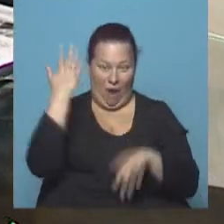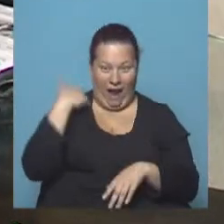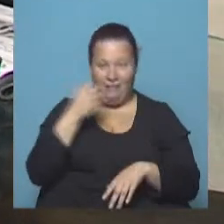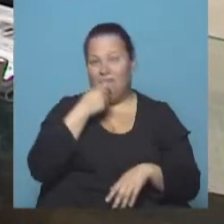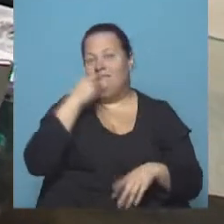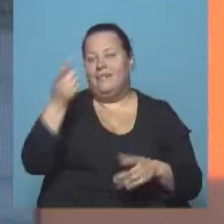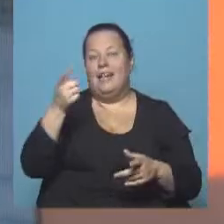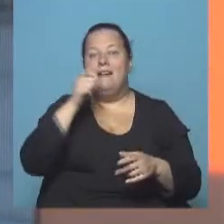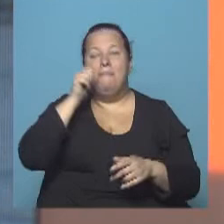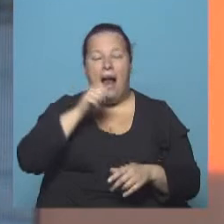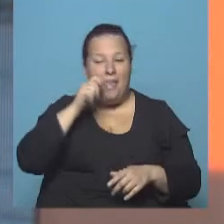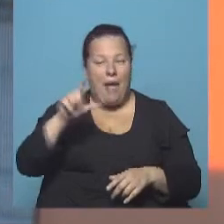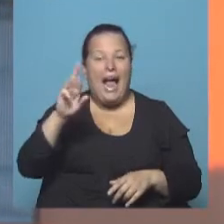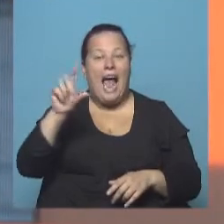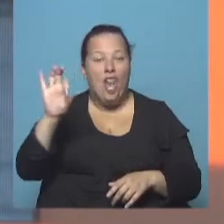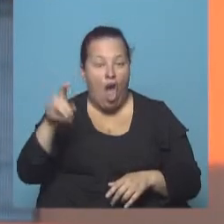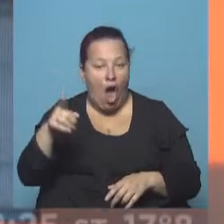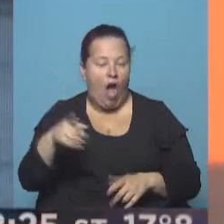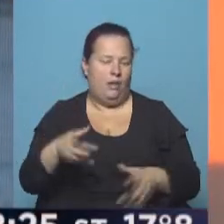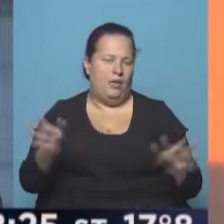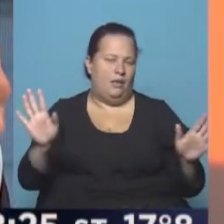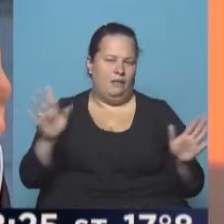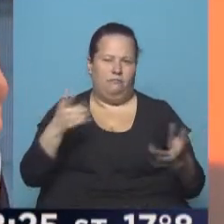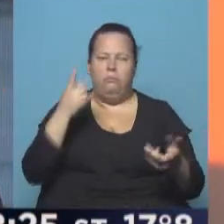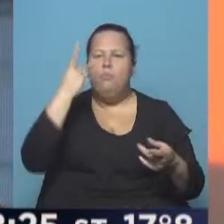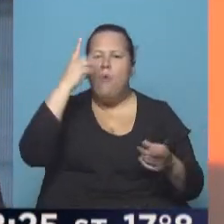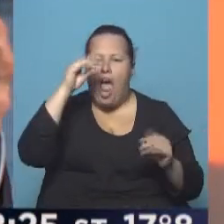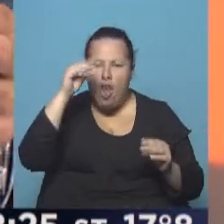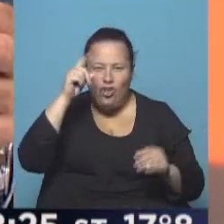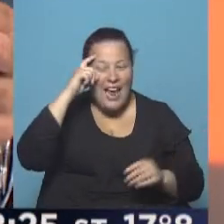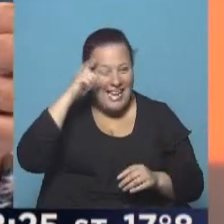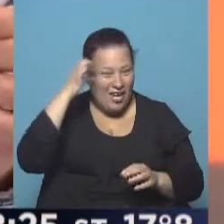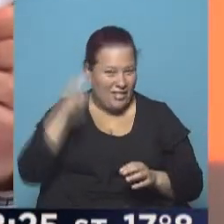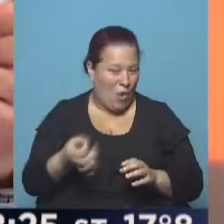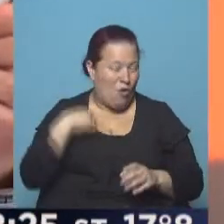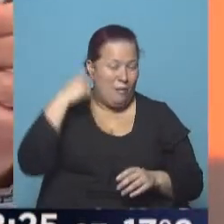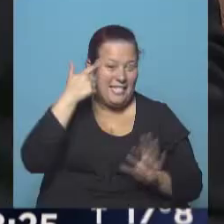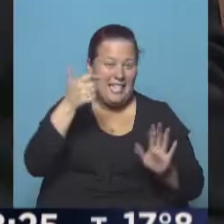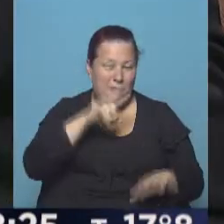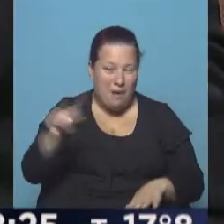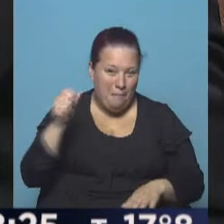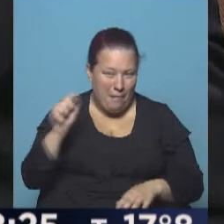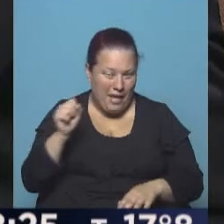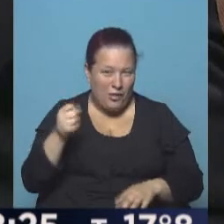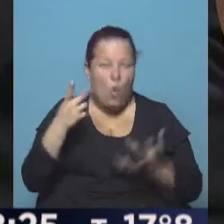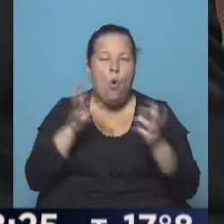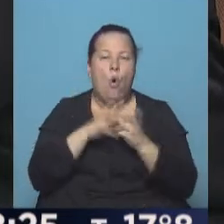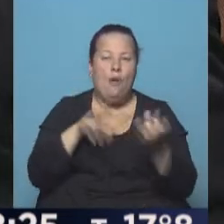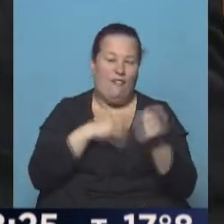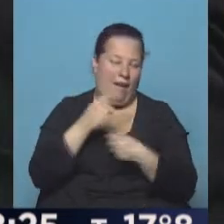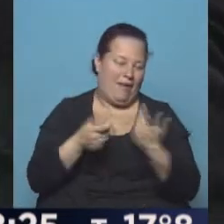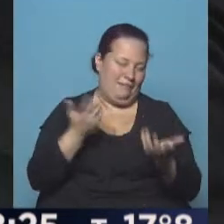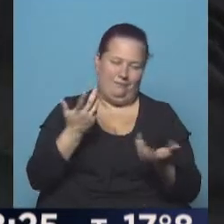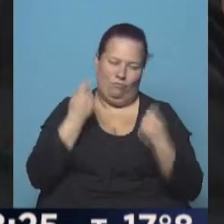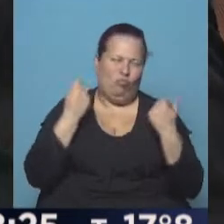ejemplo, la costa atlántica, Cariló, por noche en enero seguramente, me imagino, 6.000 pesos. Para un grupo familiar es